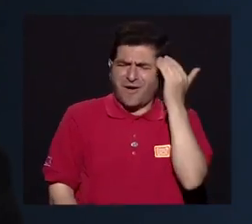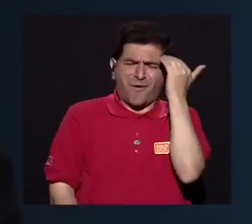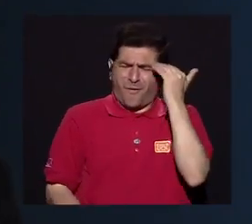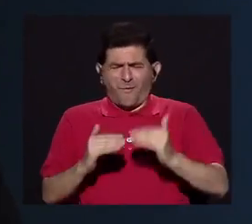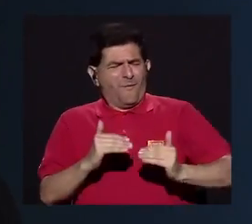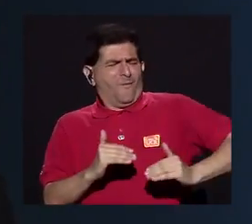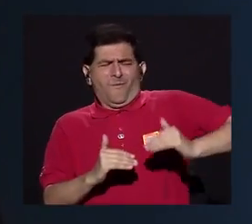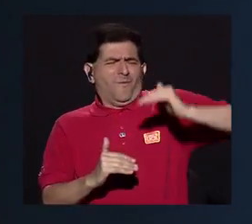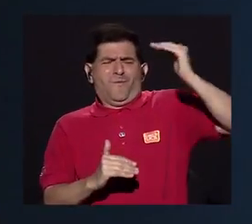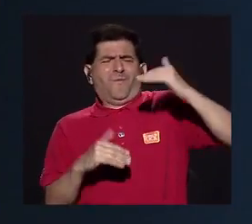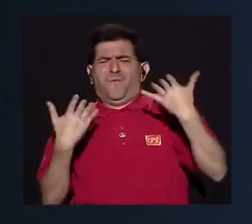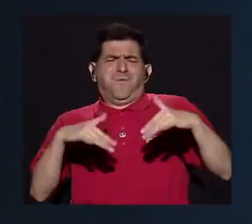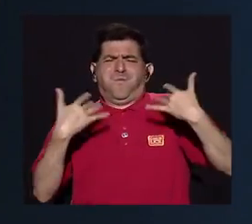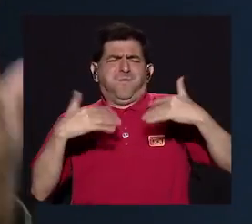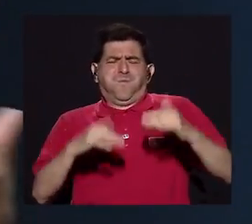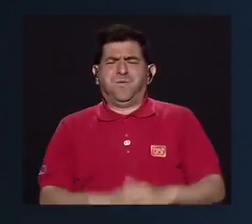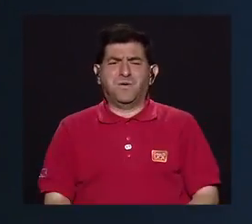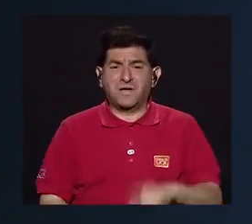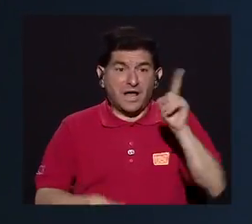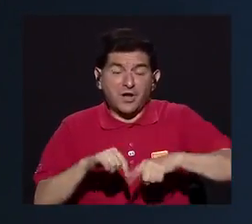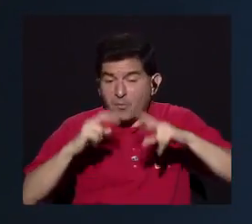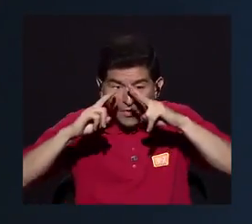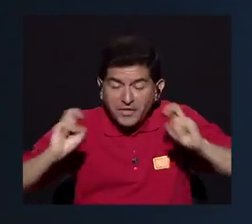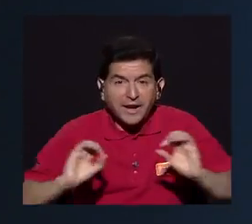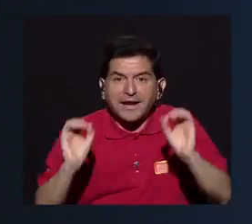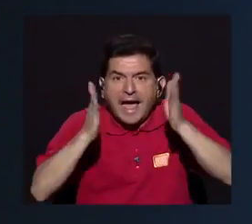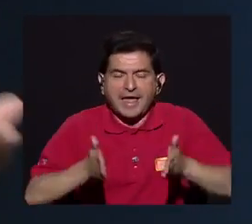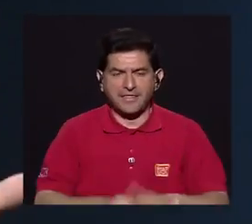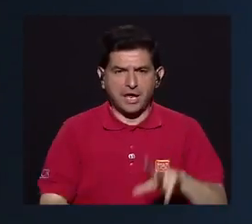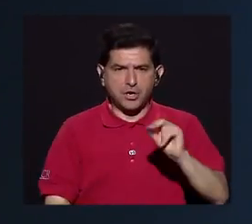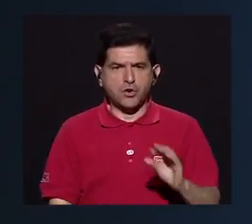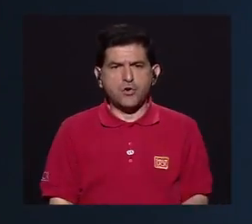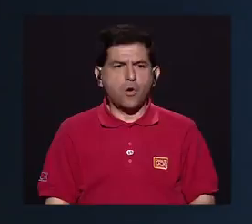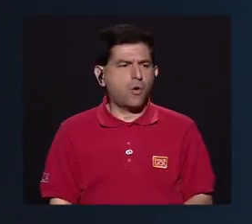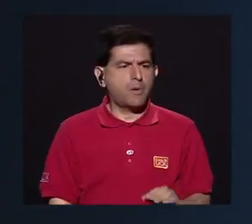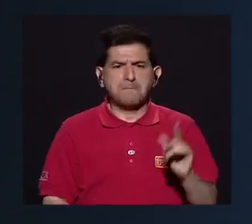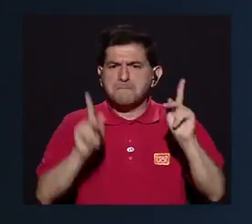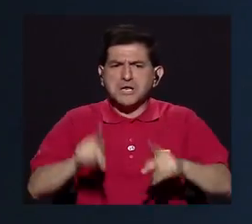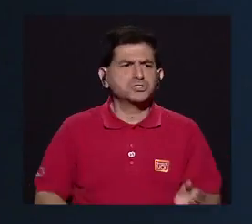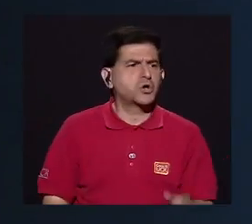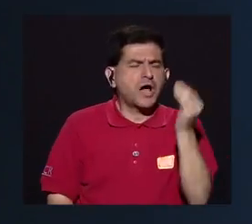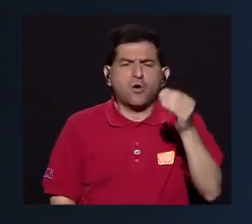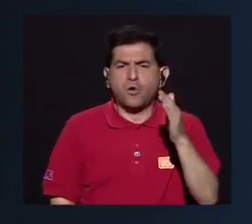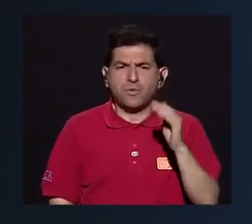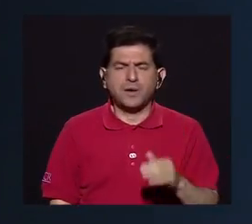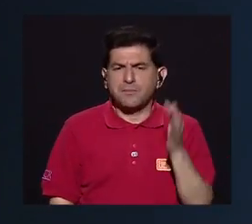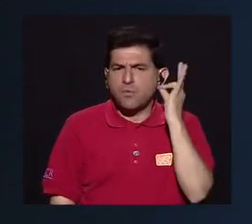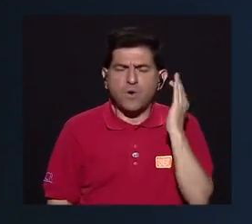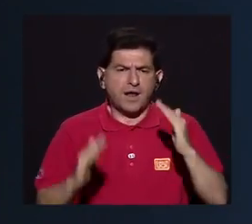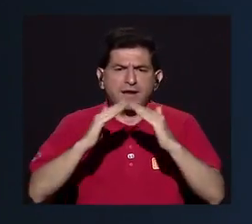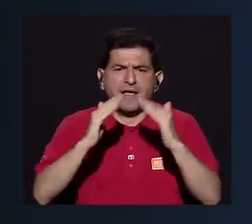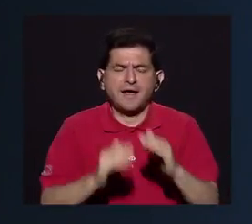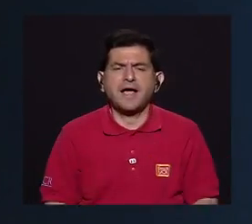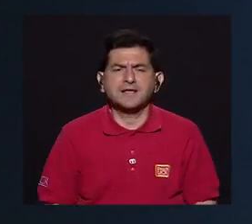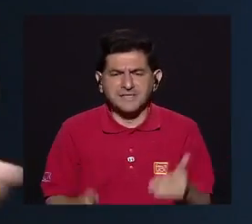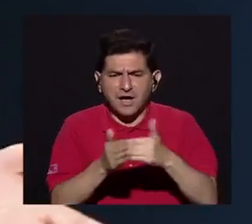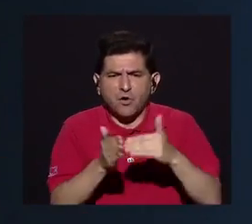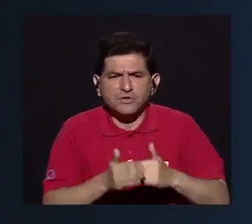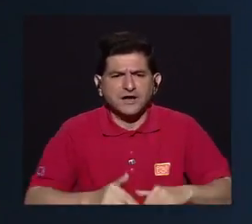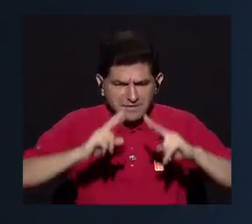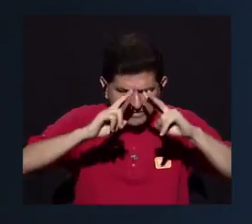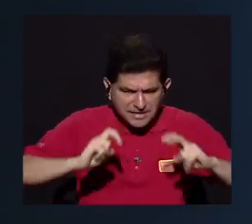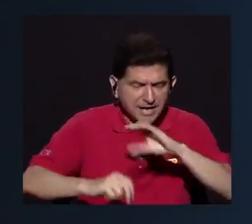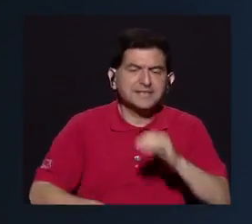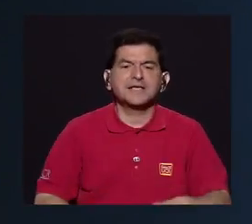ni de un texto indigesto, sino que realmente un joven, un ama de casa, un empresario, un emprendedor lo pueda leer y lo pueda releer, que es